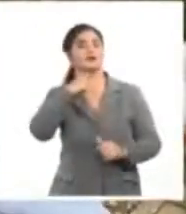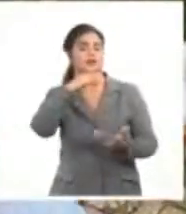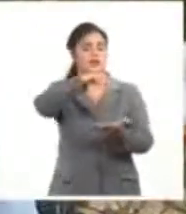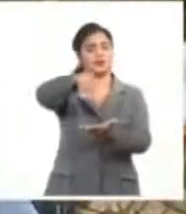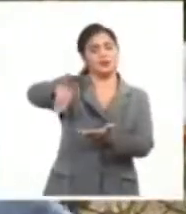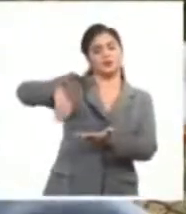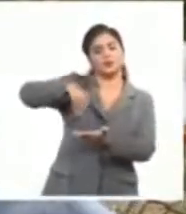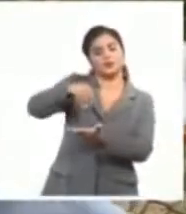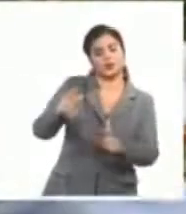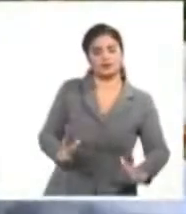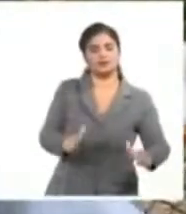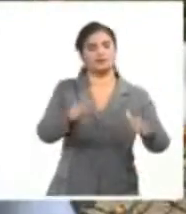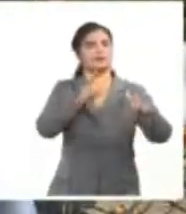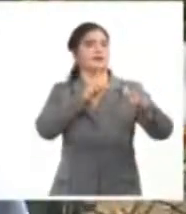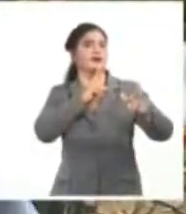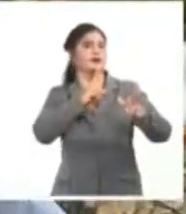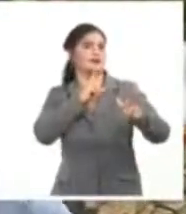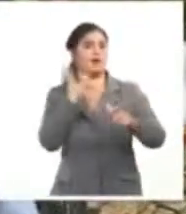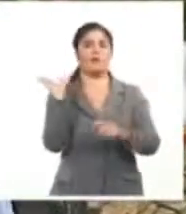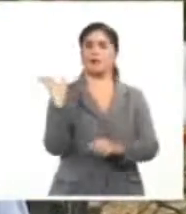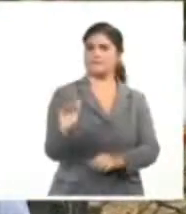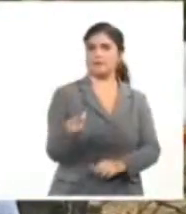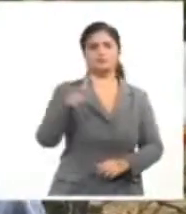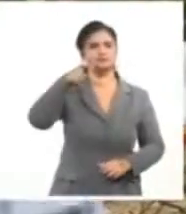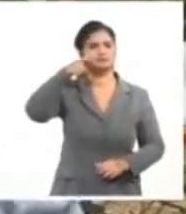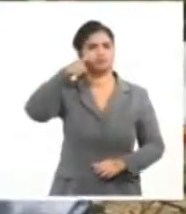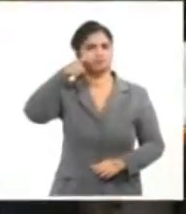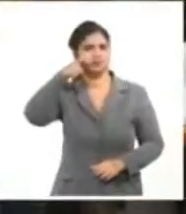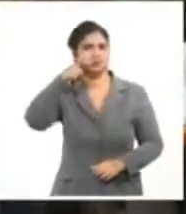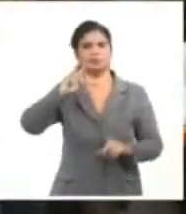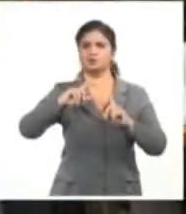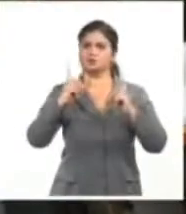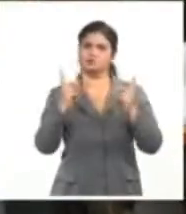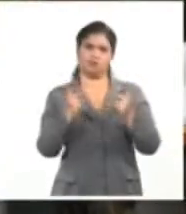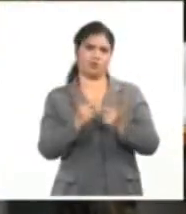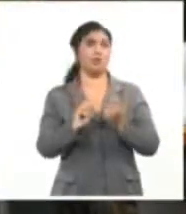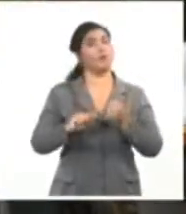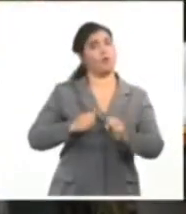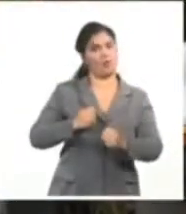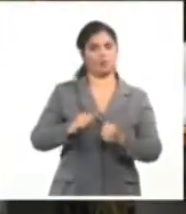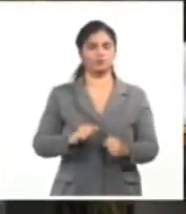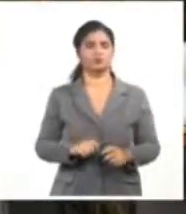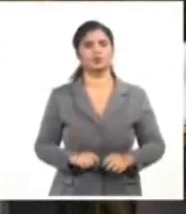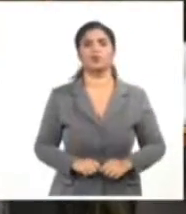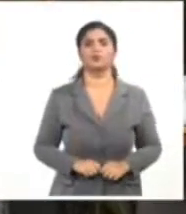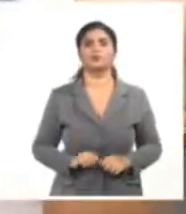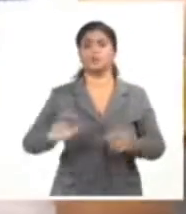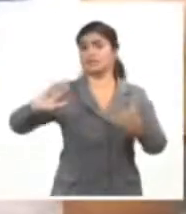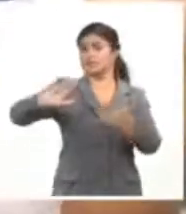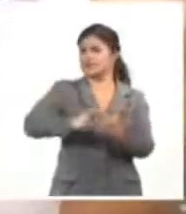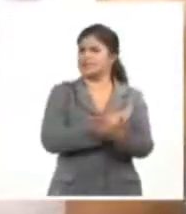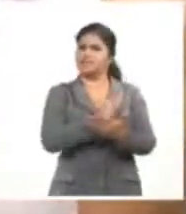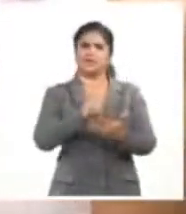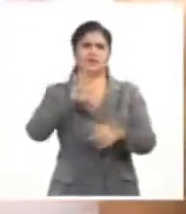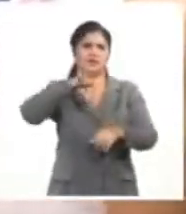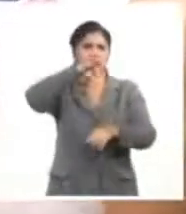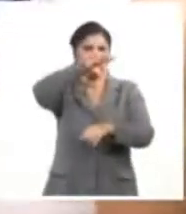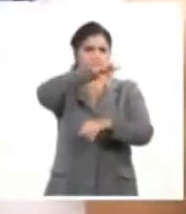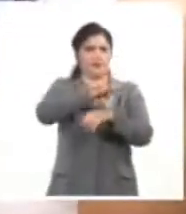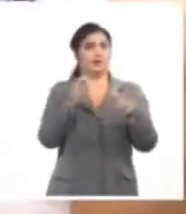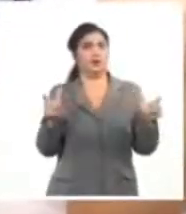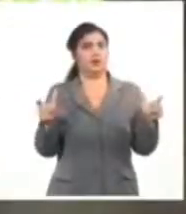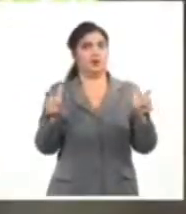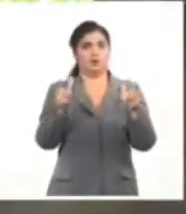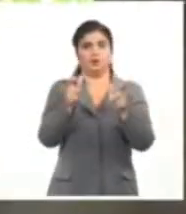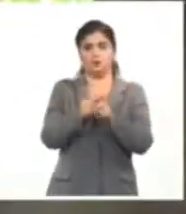todo lo de los tanques el agua que está depositada y todo eso erradicarme molesto mosquito y enfrentar las enfermedades transmitidas por